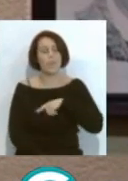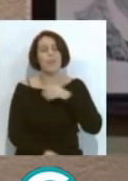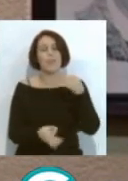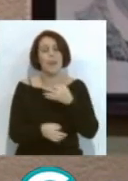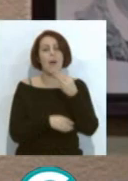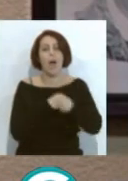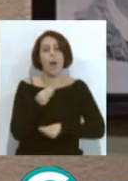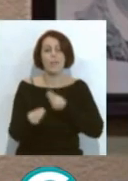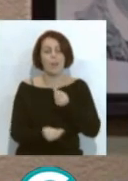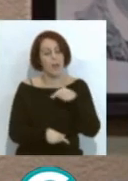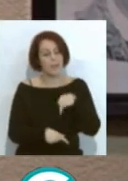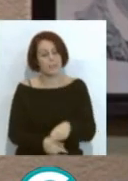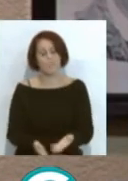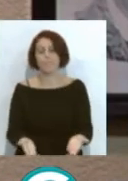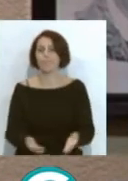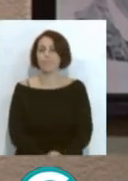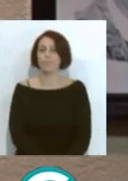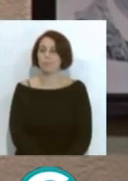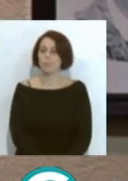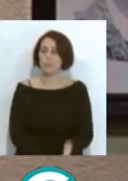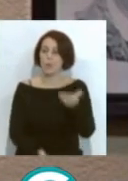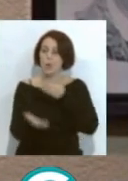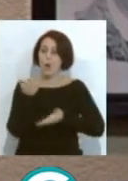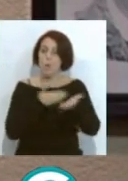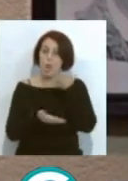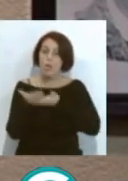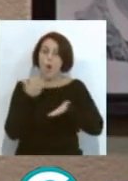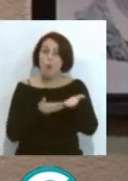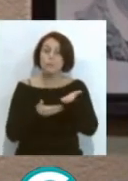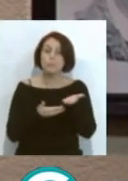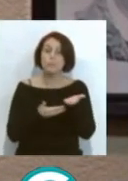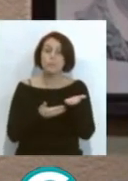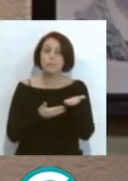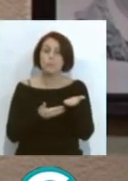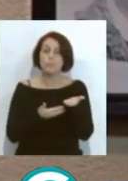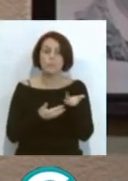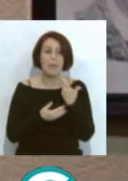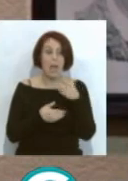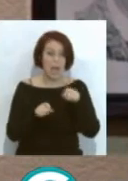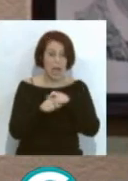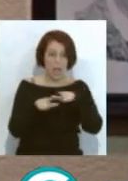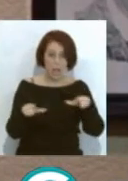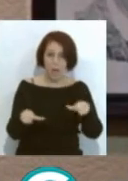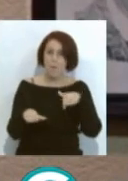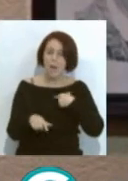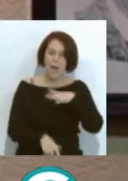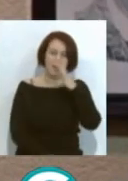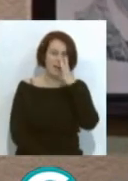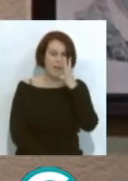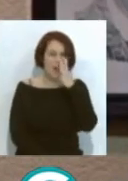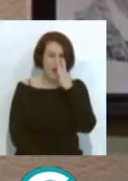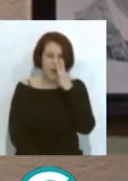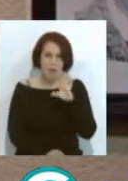hacerlo aquí. Una colaboración, sin duda, la del aula del carnaval,